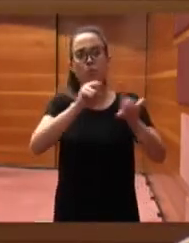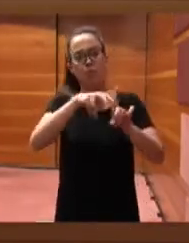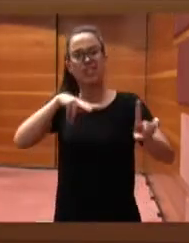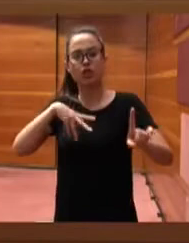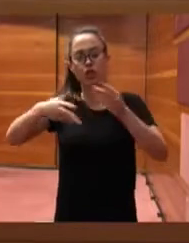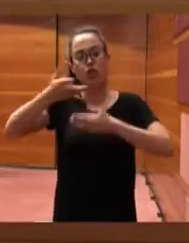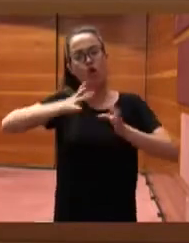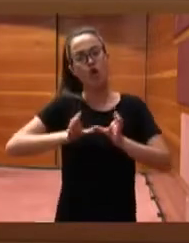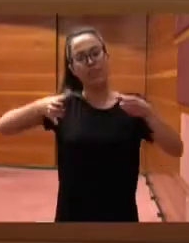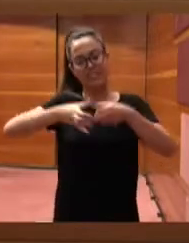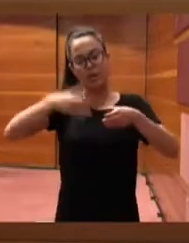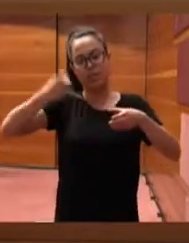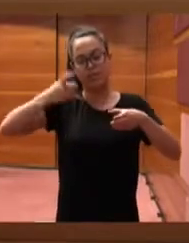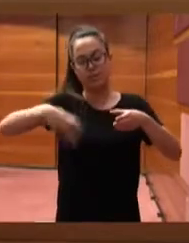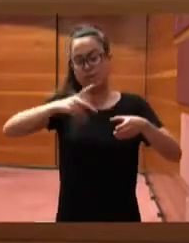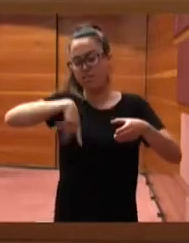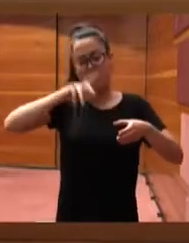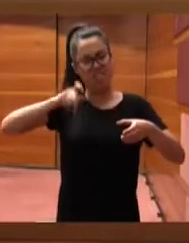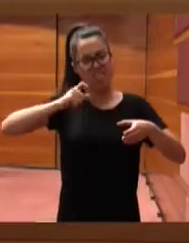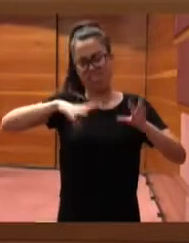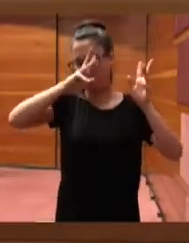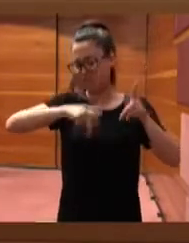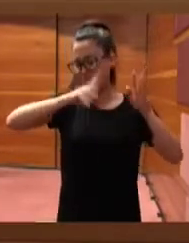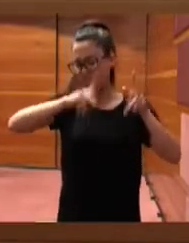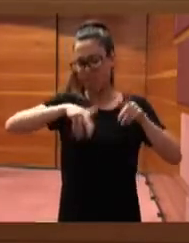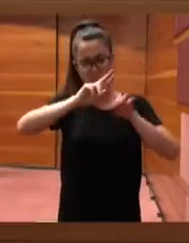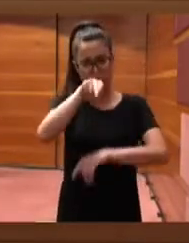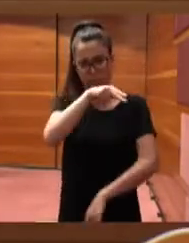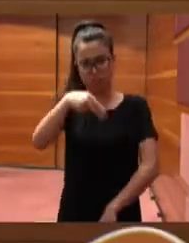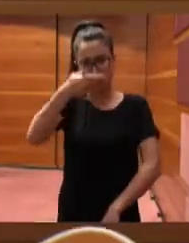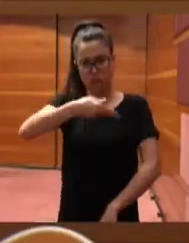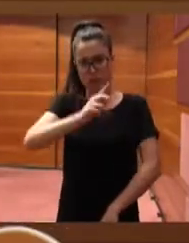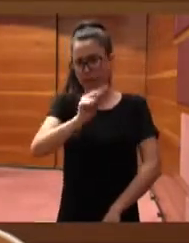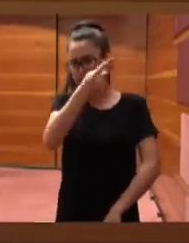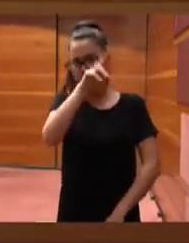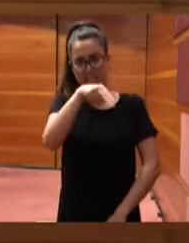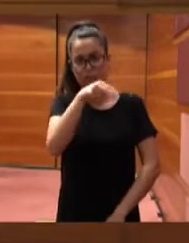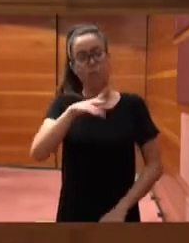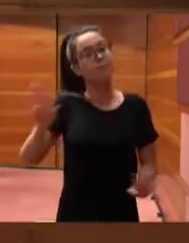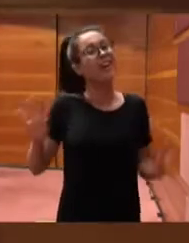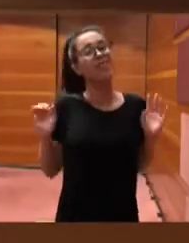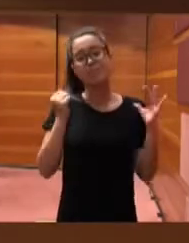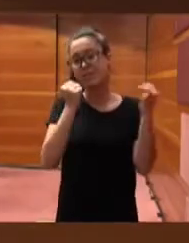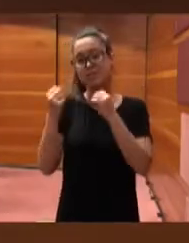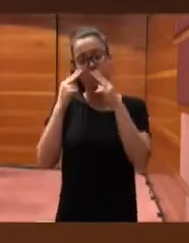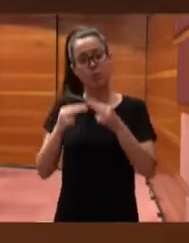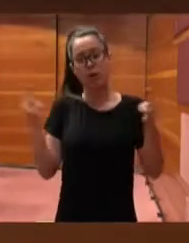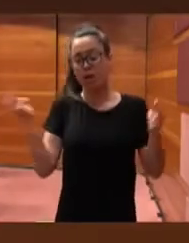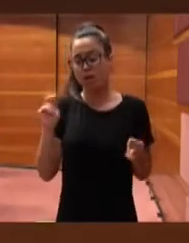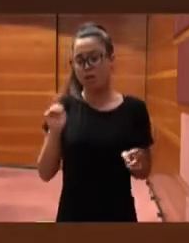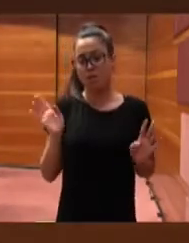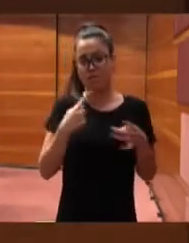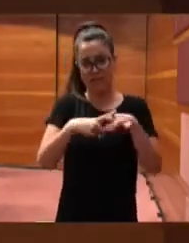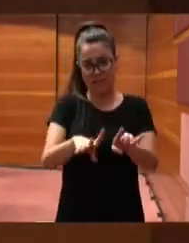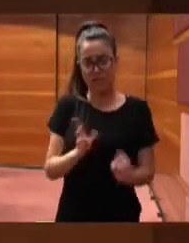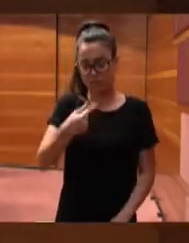principio no se les obliga con que tengan una cuenta de resultados accionistas contentos. La administración pública no. Podemos hacer muy bien